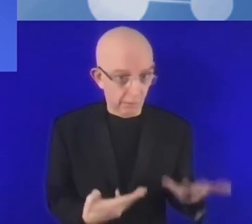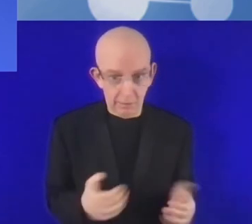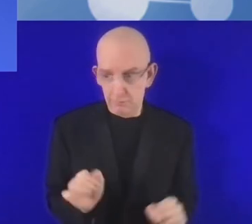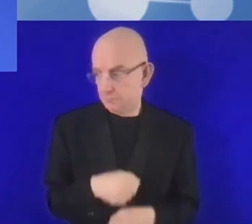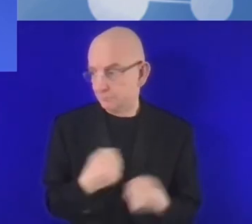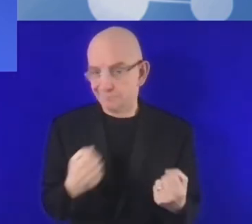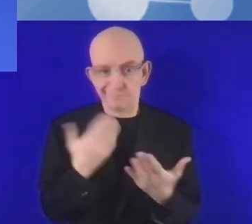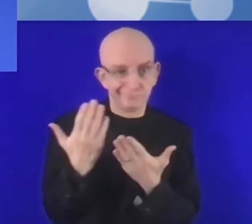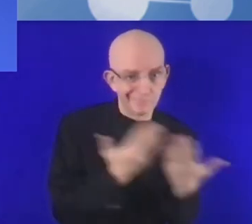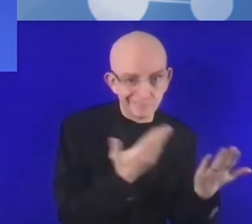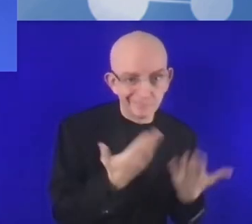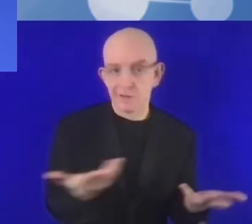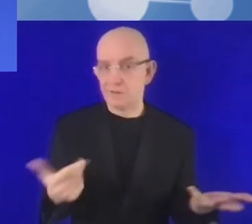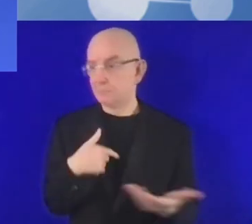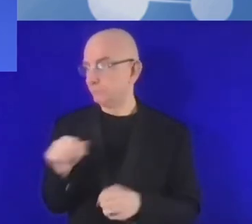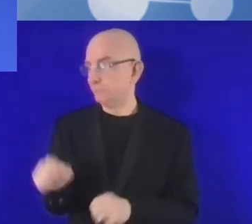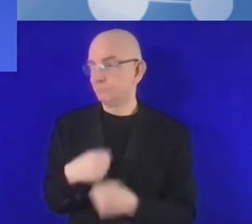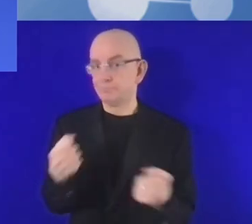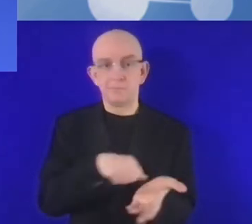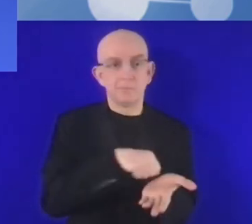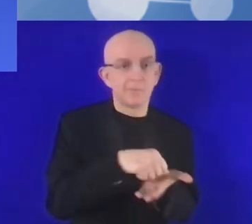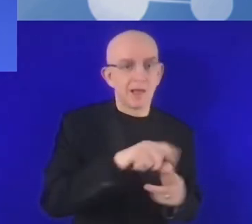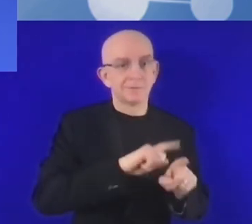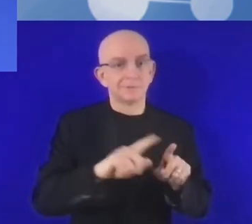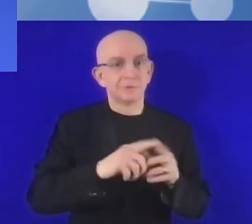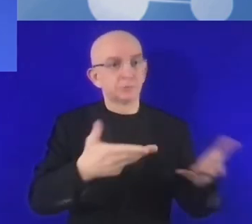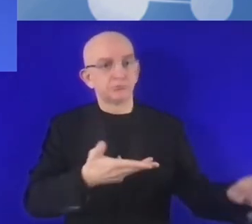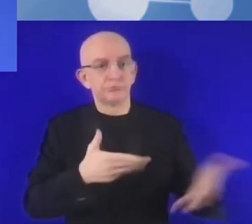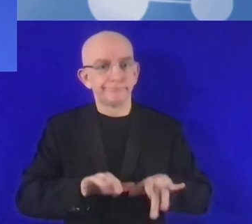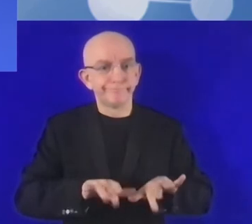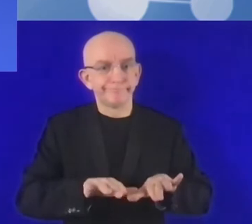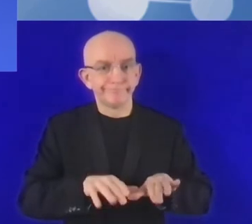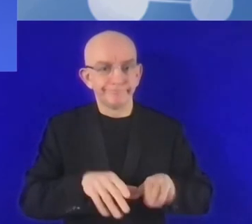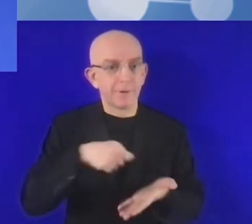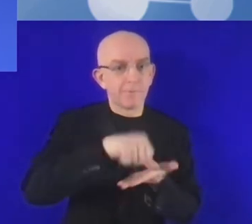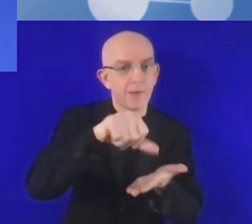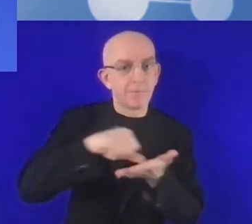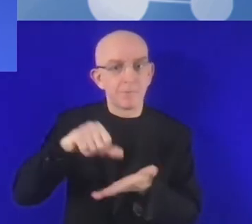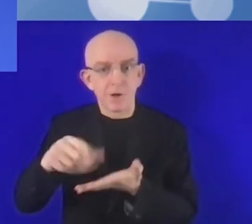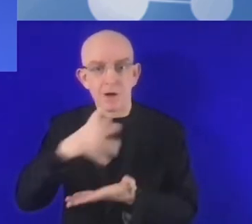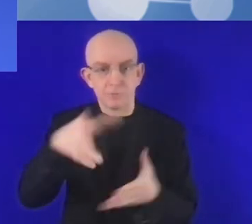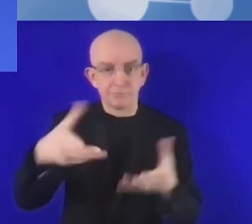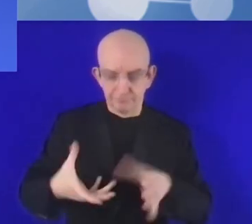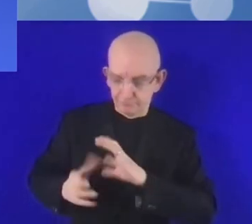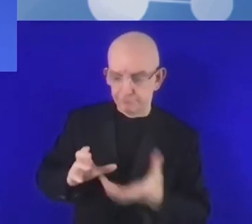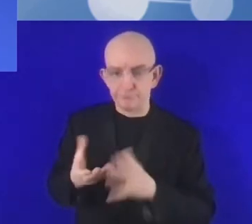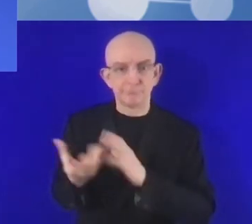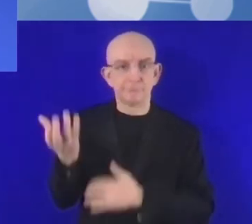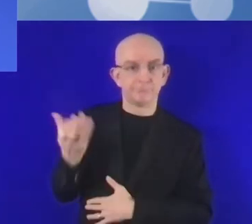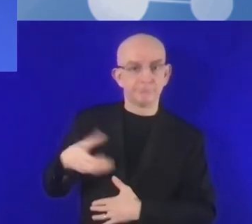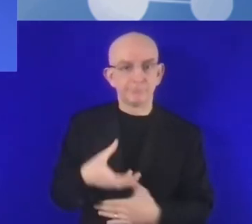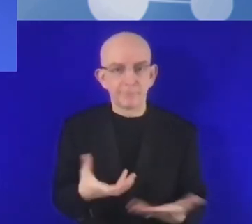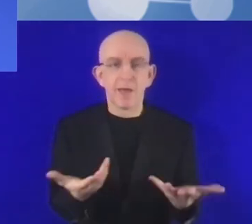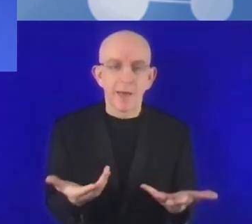todas las aplicaciones que nos facilitaban el trabajo a distancia. Así que fue un tiempo bien aprovechado y creo que muchos de estos elementos se quedarán con